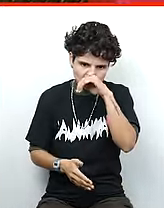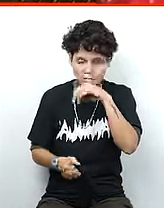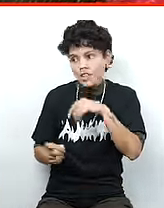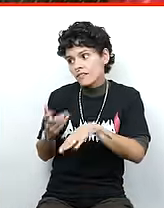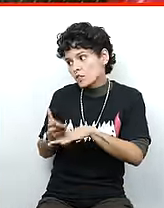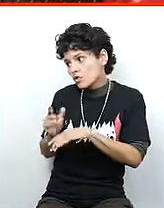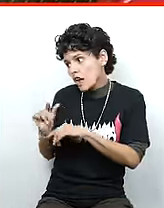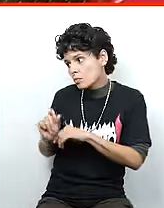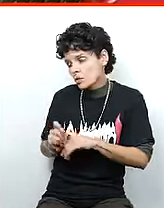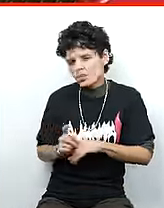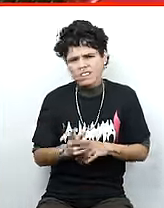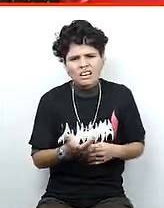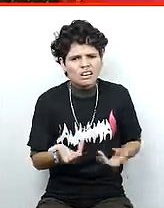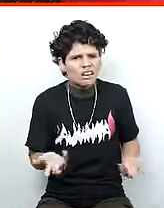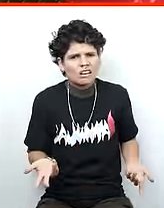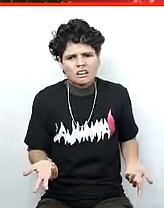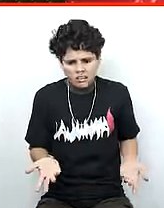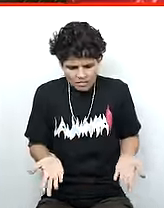Chocho,